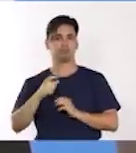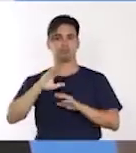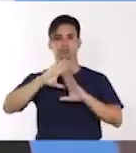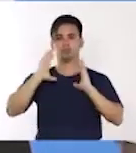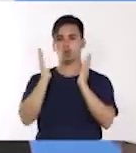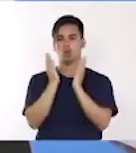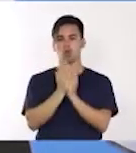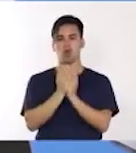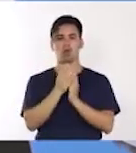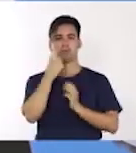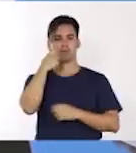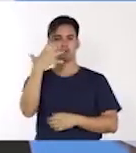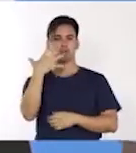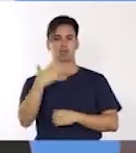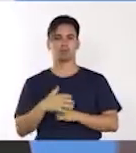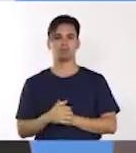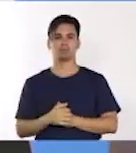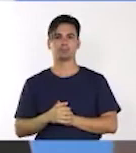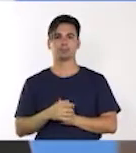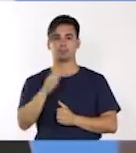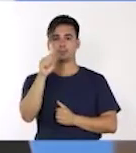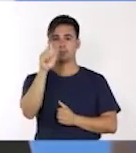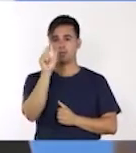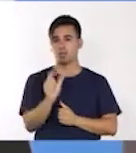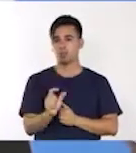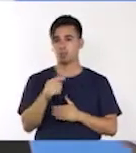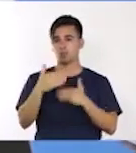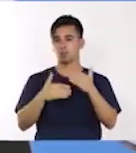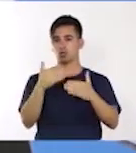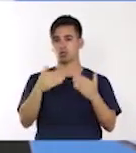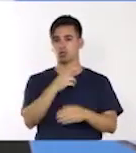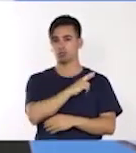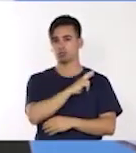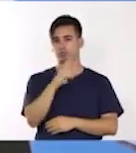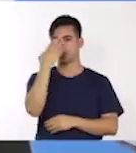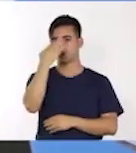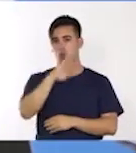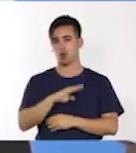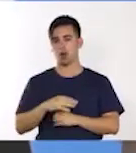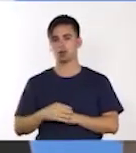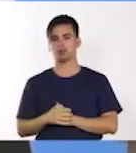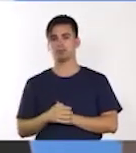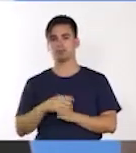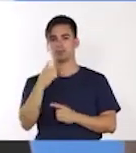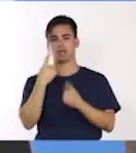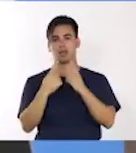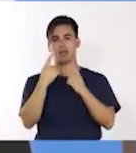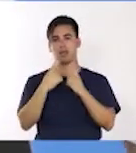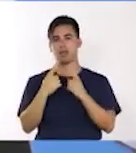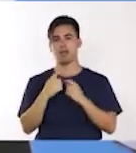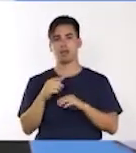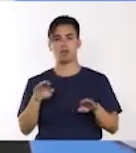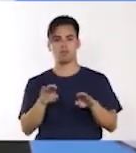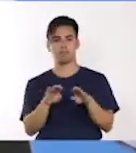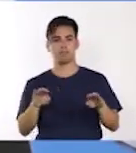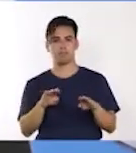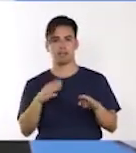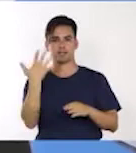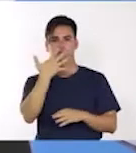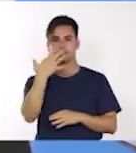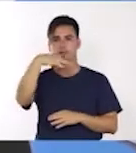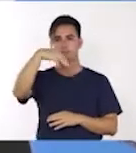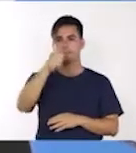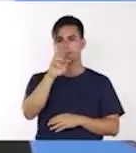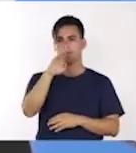sus protagonistas, y cómo el mismo proceso revolucionario cubano constituye una aplicación creadora del